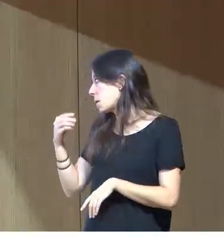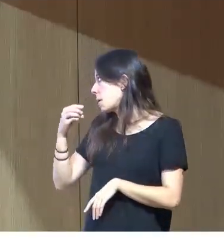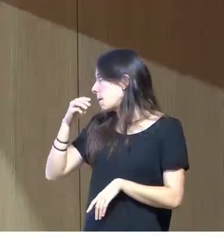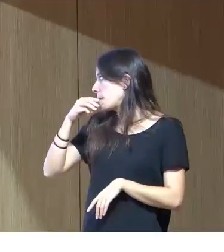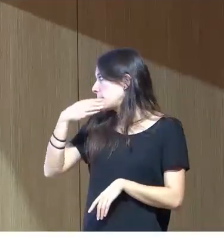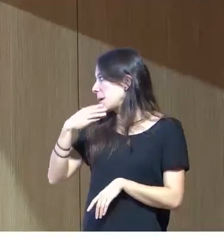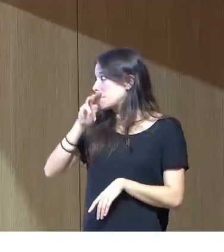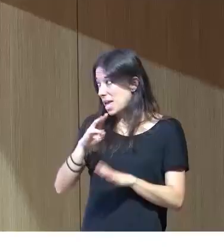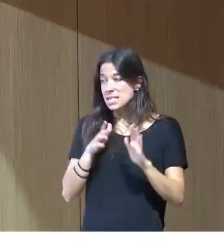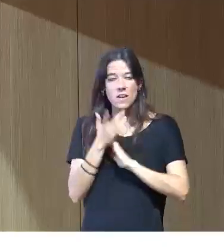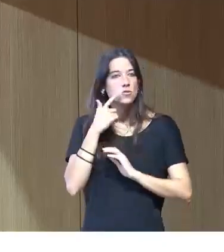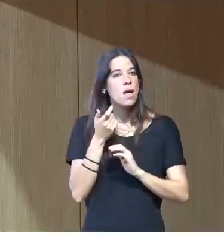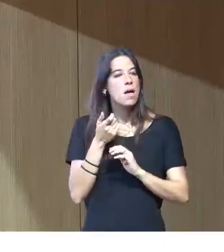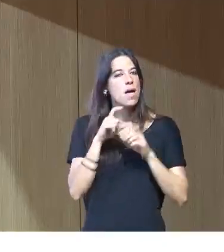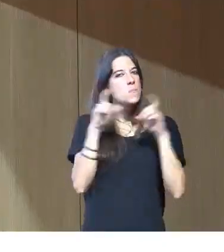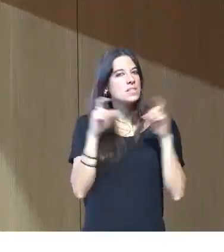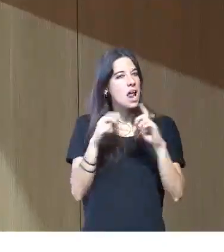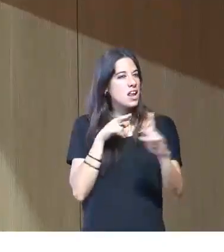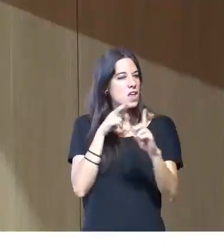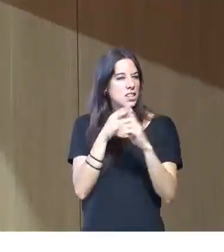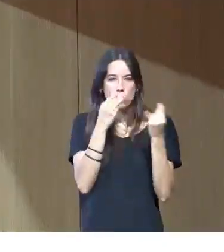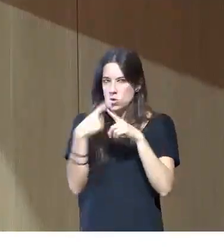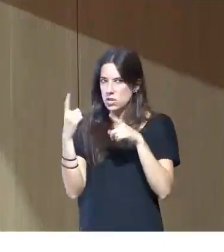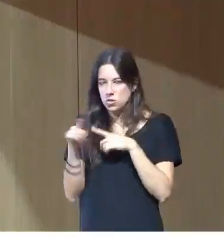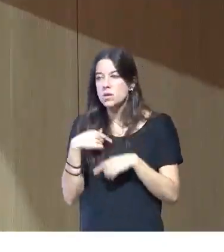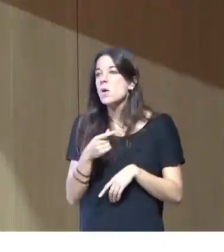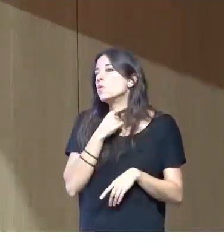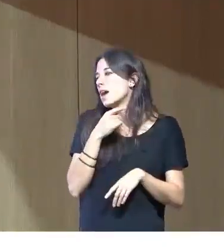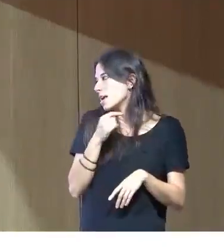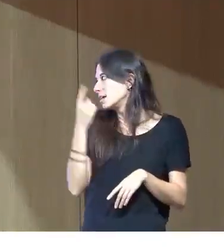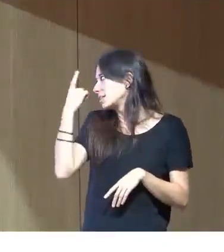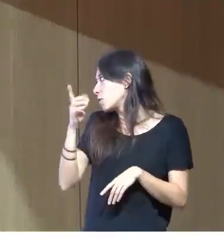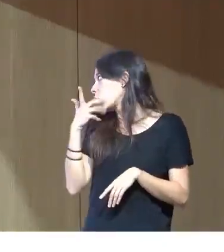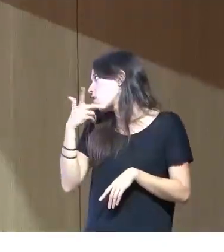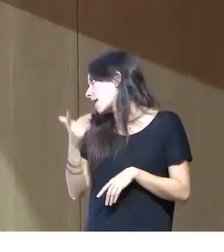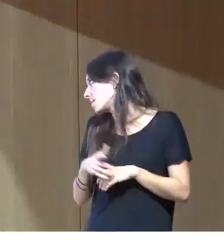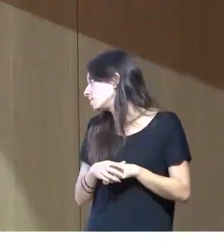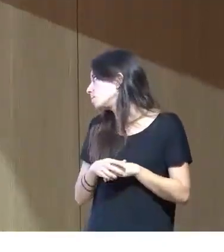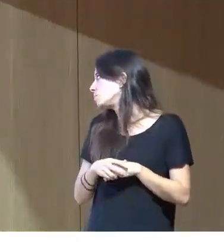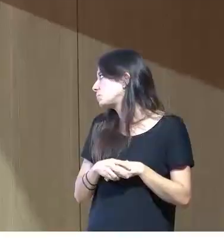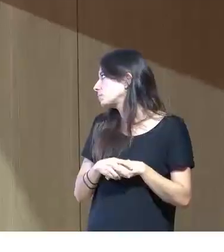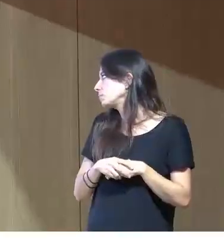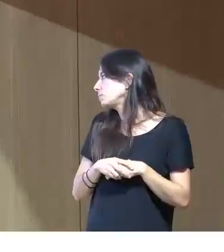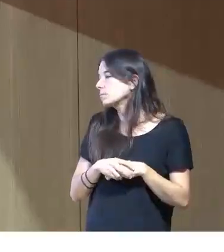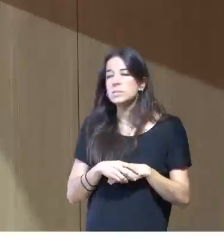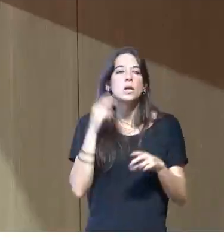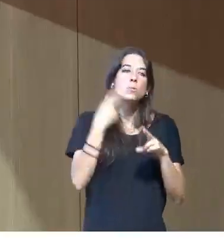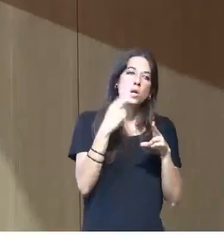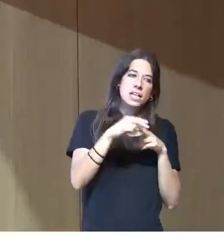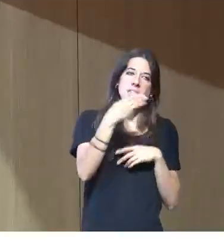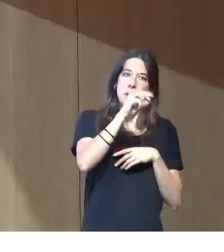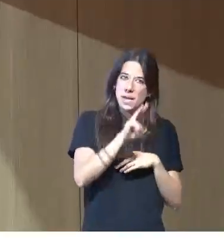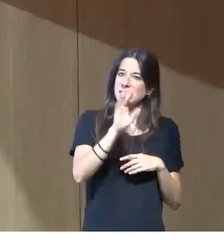no yo creo que nos gustaría conocer de tu mano las políticas de bp pero también